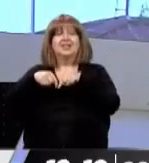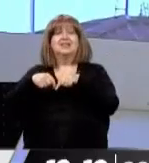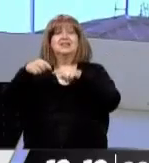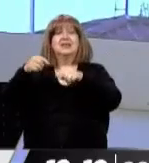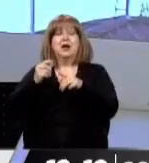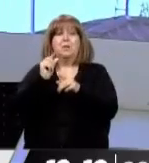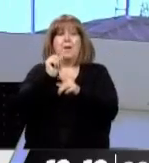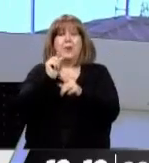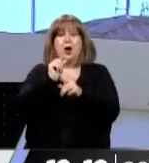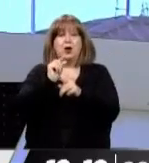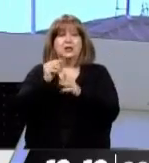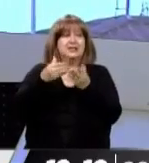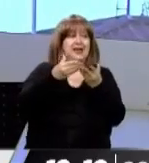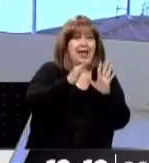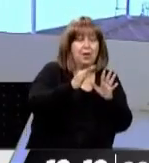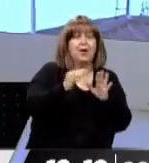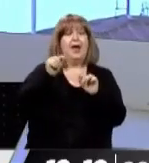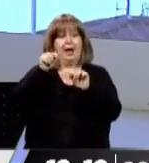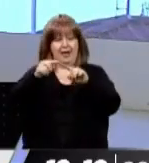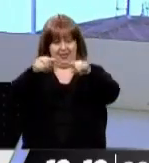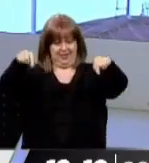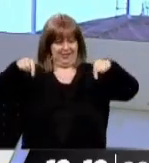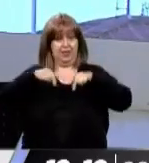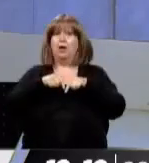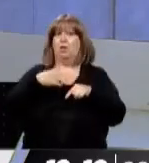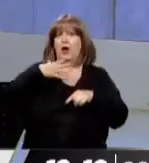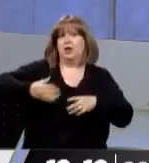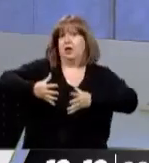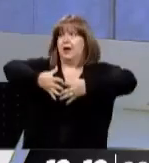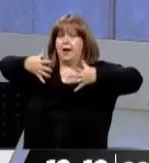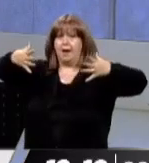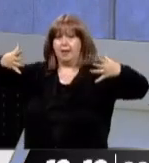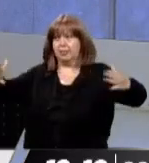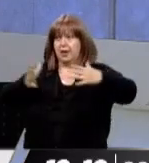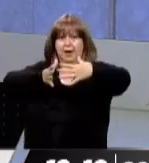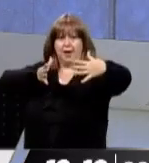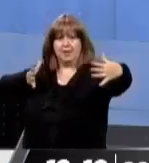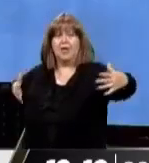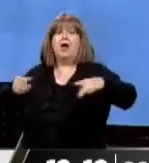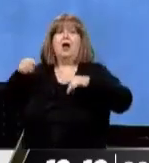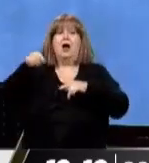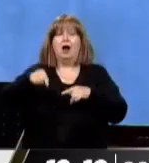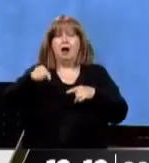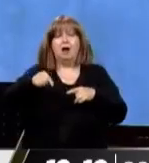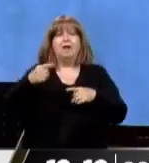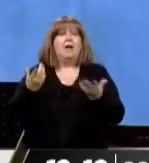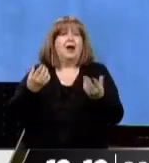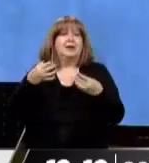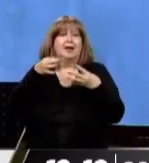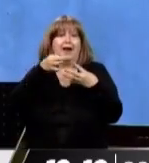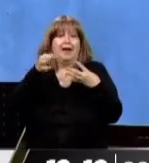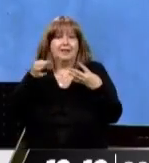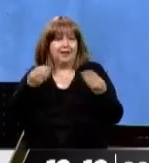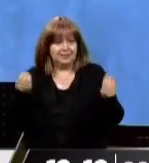mirá. O sector abierto que le llaman. Uh-huh. Sector es grande, uh-huh, sí, entonces. Es grande. Es una cárcel modelo. Sí. Hoy empezamos a conocer algunas características, pero